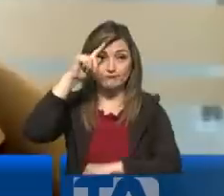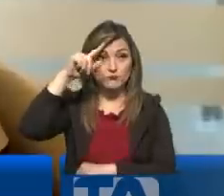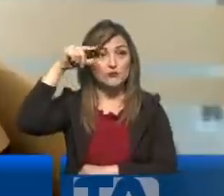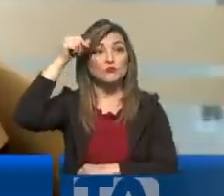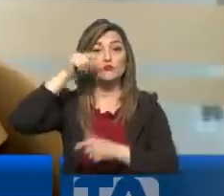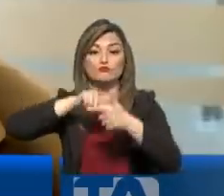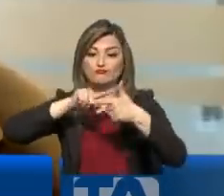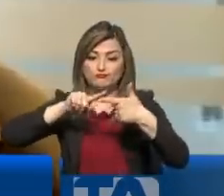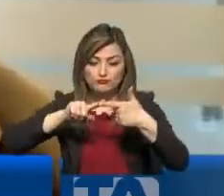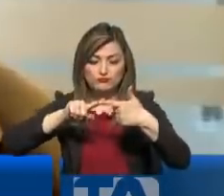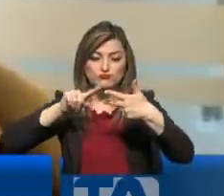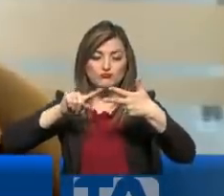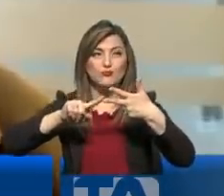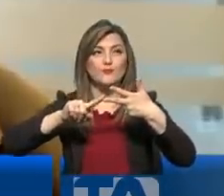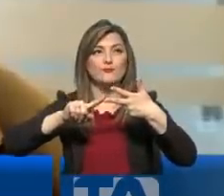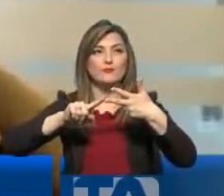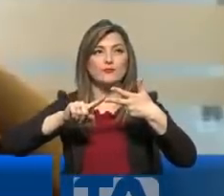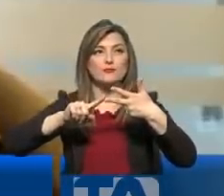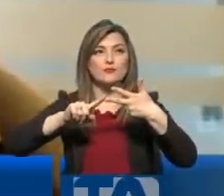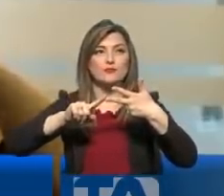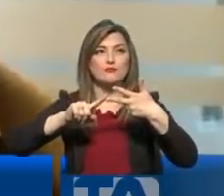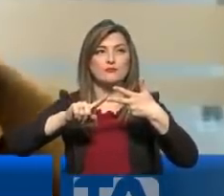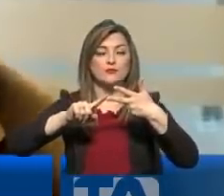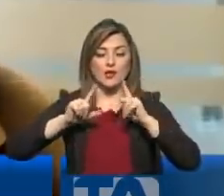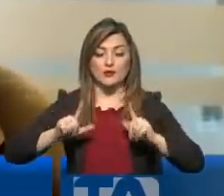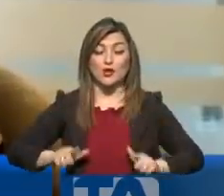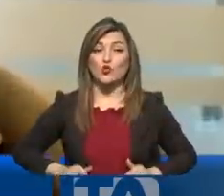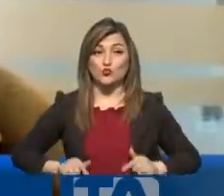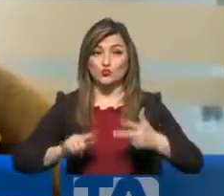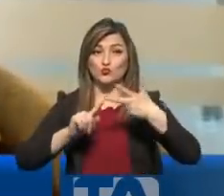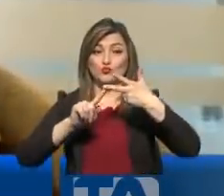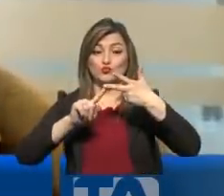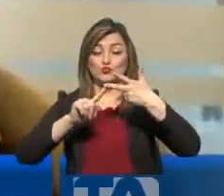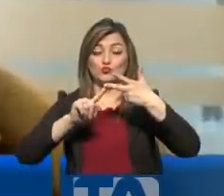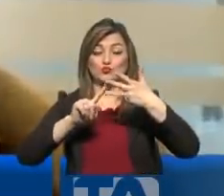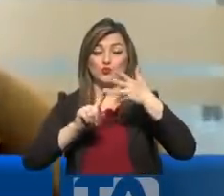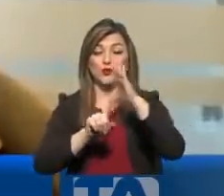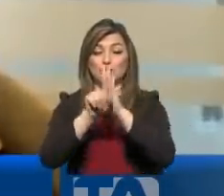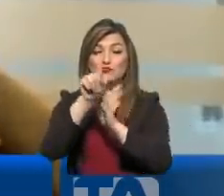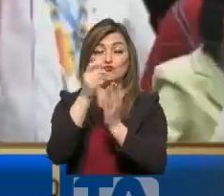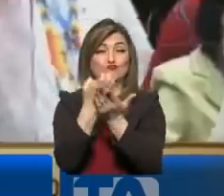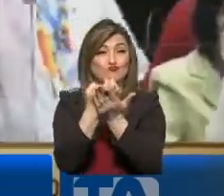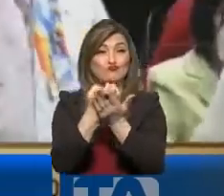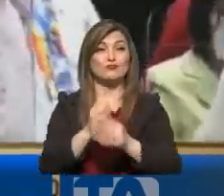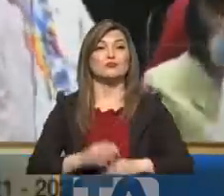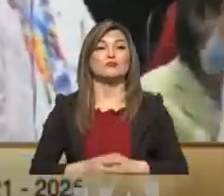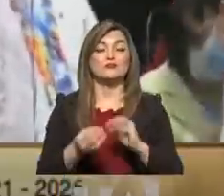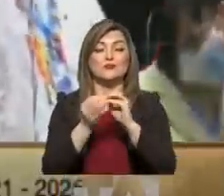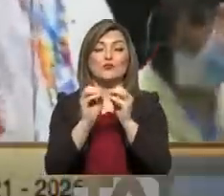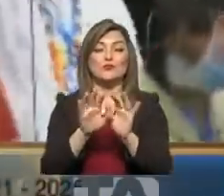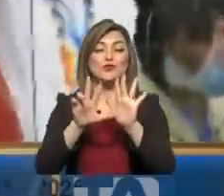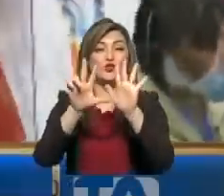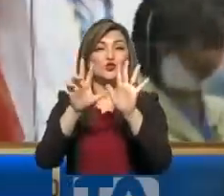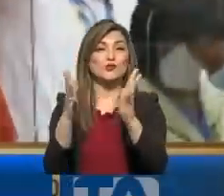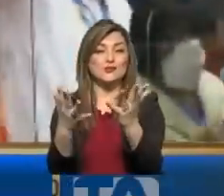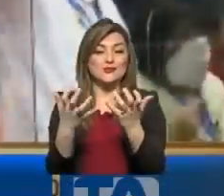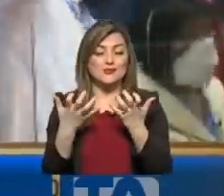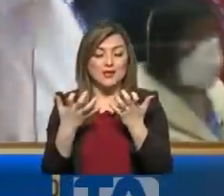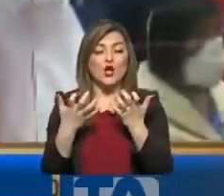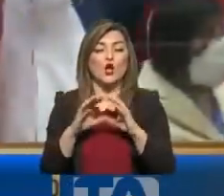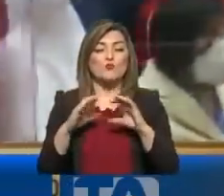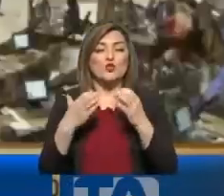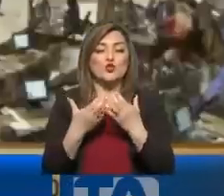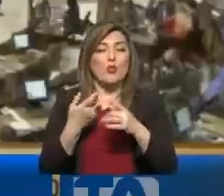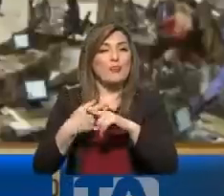del Estado, también la Comisión de Salud y también el de Desarrollo Económico. Pachacutic busca la Comisión de